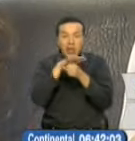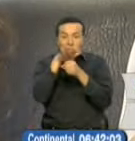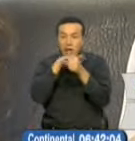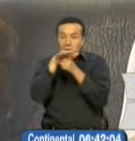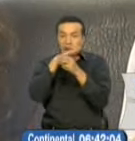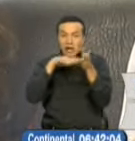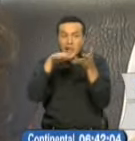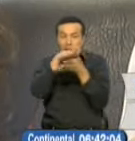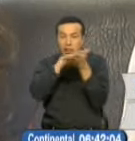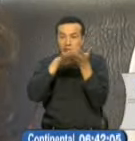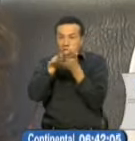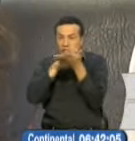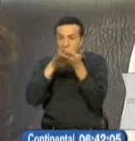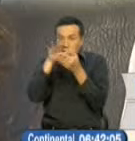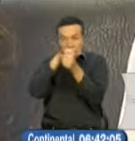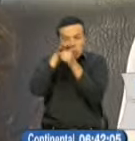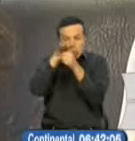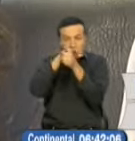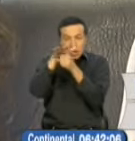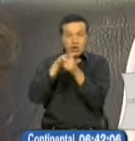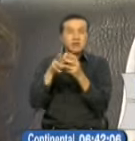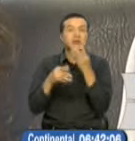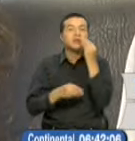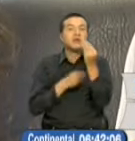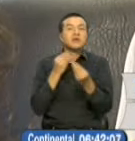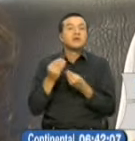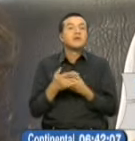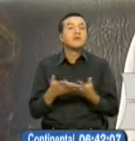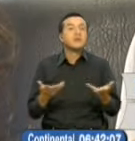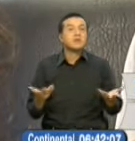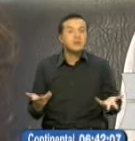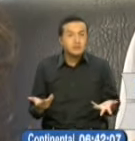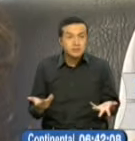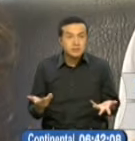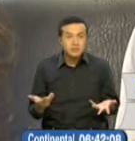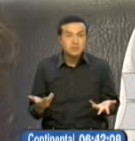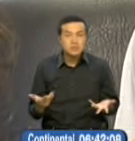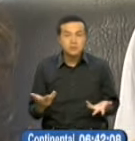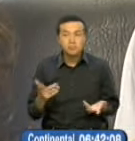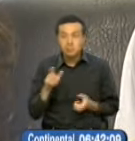desconfianza que está orientado, ¿no?, a producir un